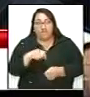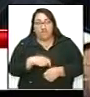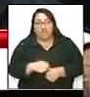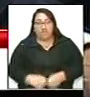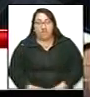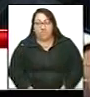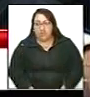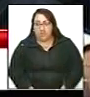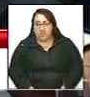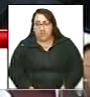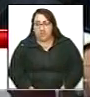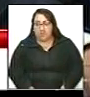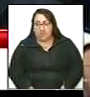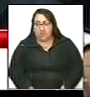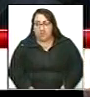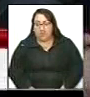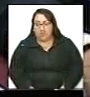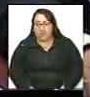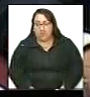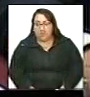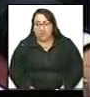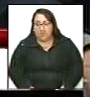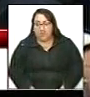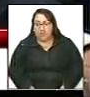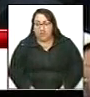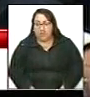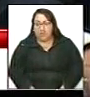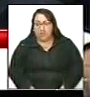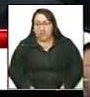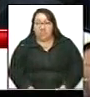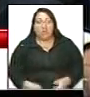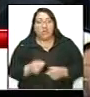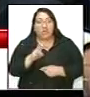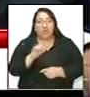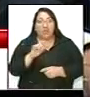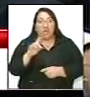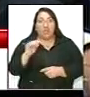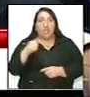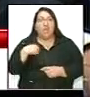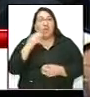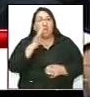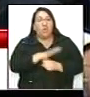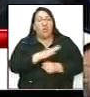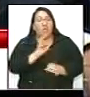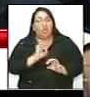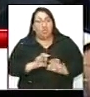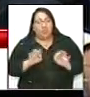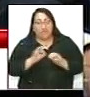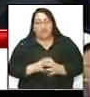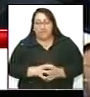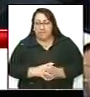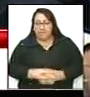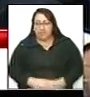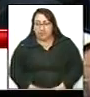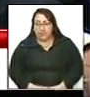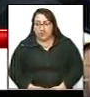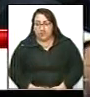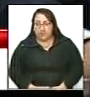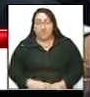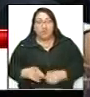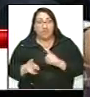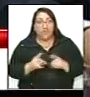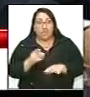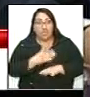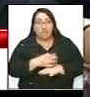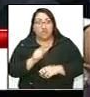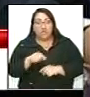momento el congresista Violeta y el congresista Velázquez, porque quería ocuparme muy rápidamente del debate